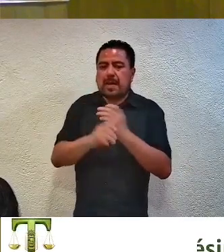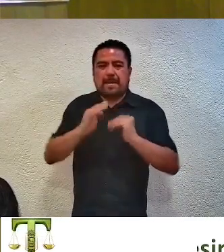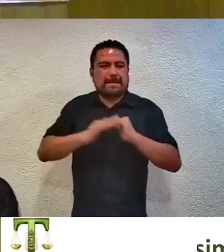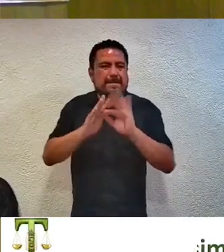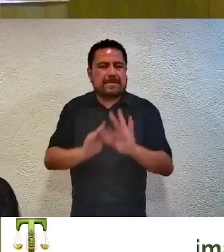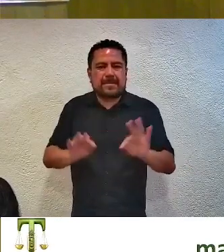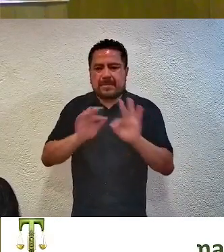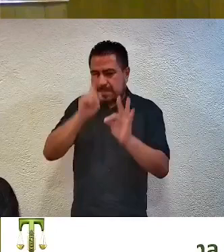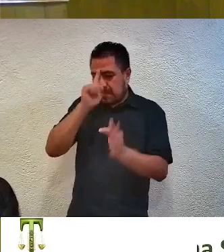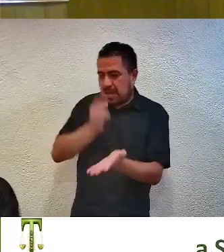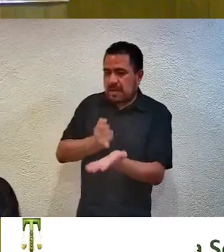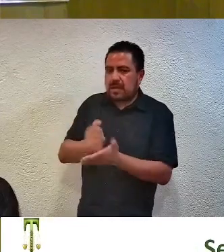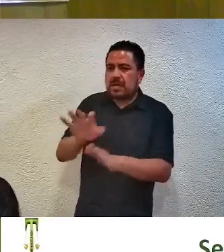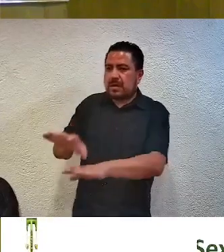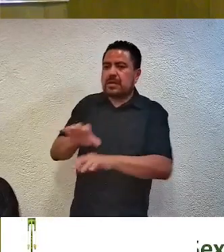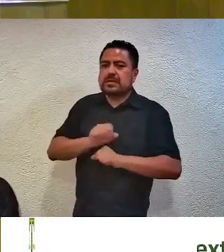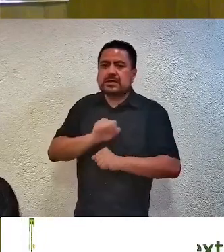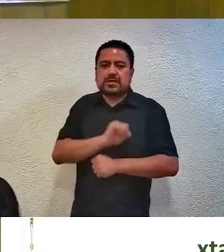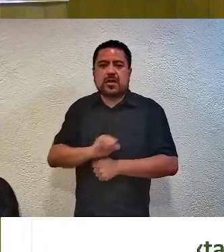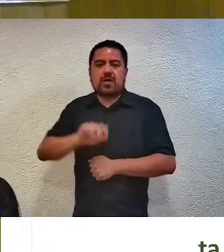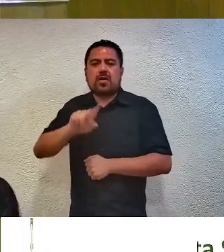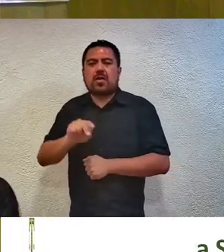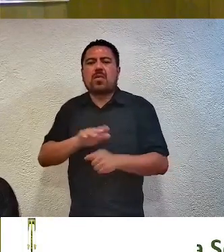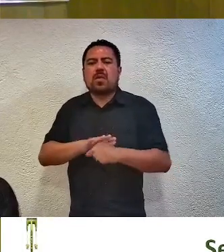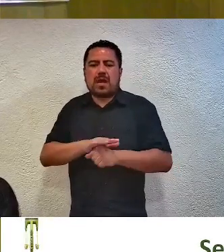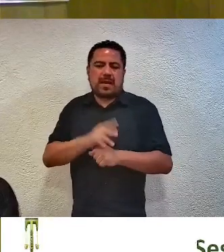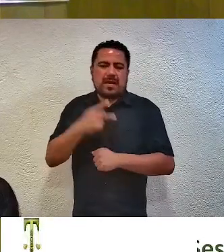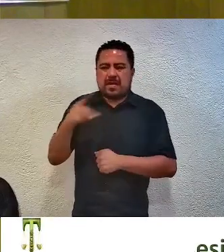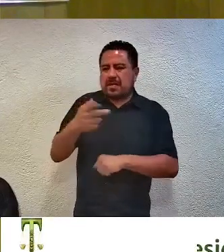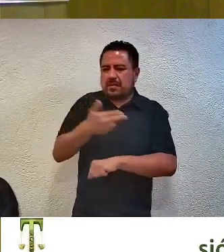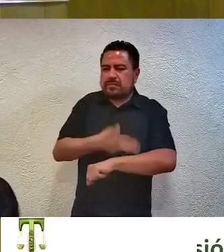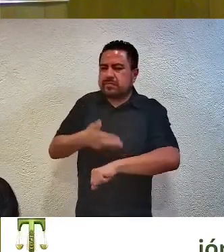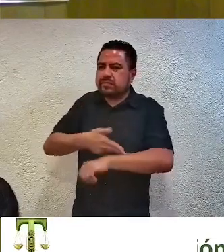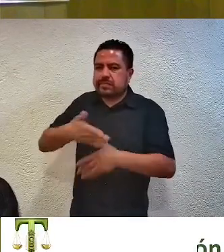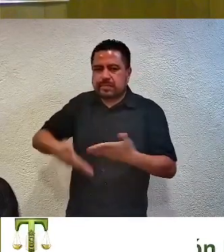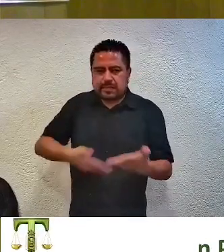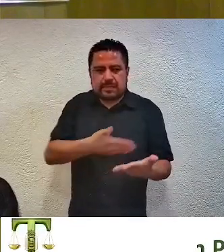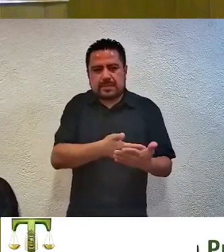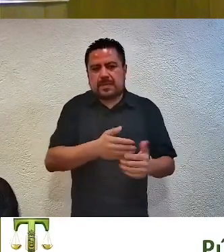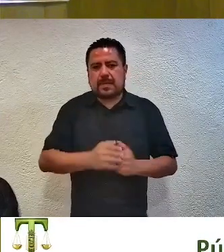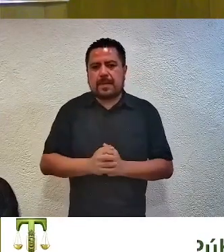para determinar la adopción o no de las medidas cautelares solicitadas por la actora.